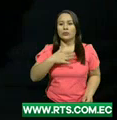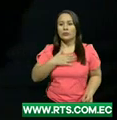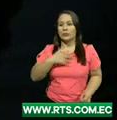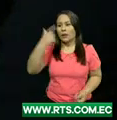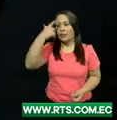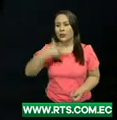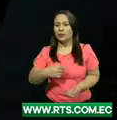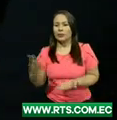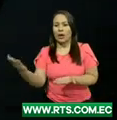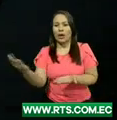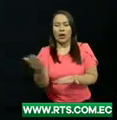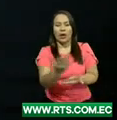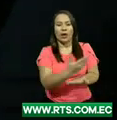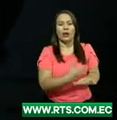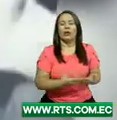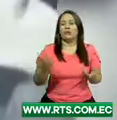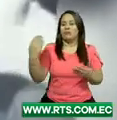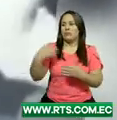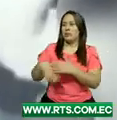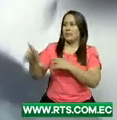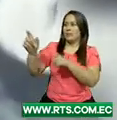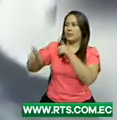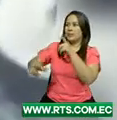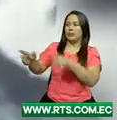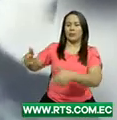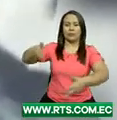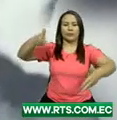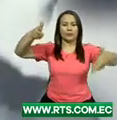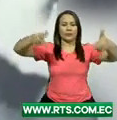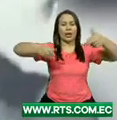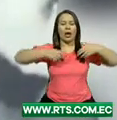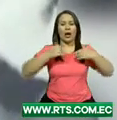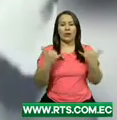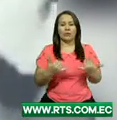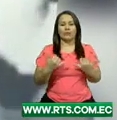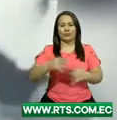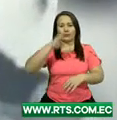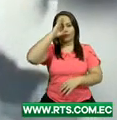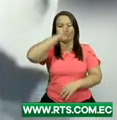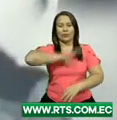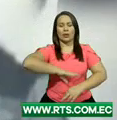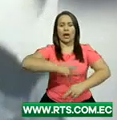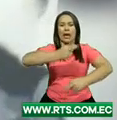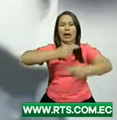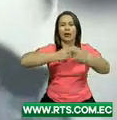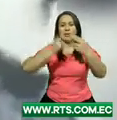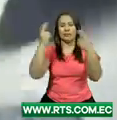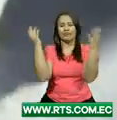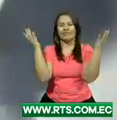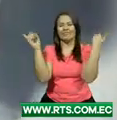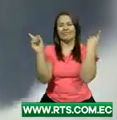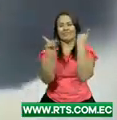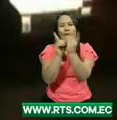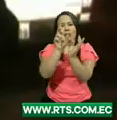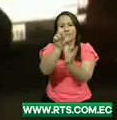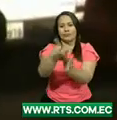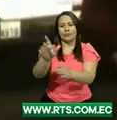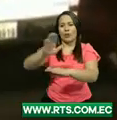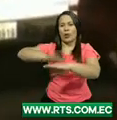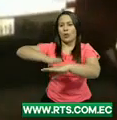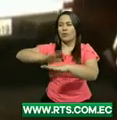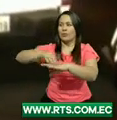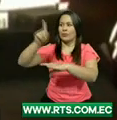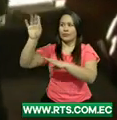las personas que se encontraban entre otros como que encontraron en el accionar delictivo un negocio rentable al menos serían los presuntos responsables